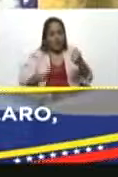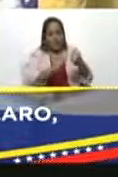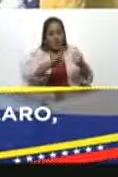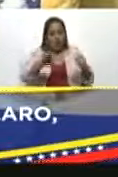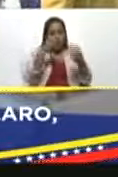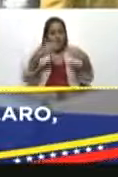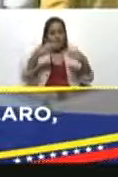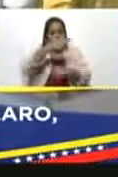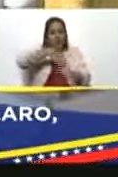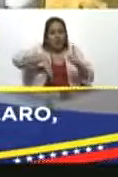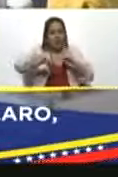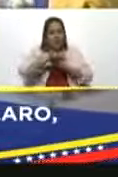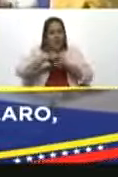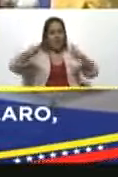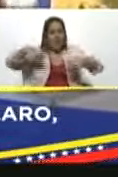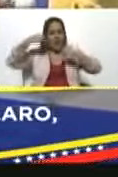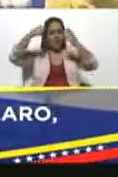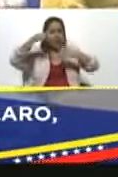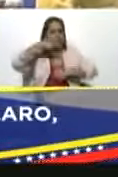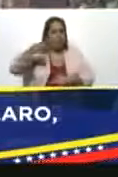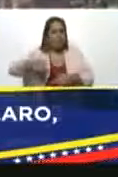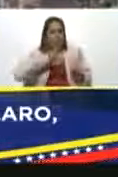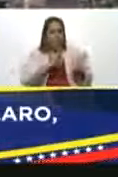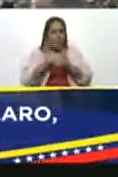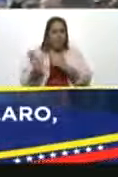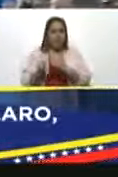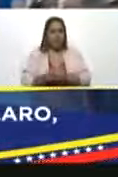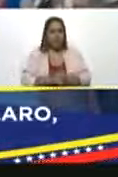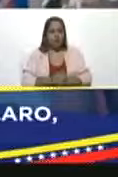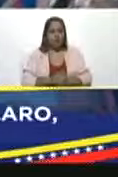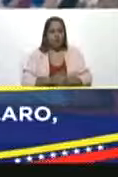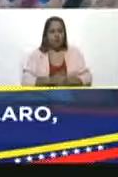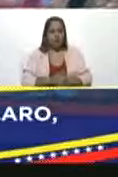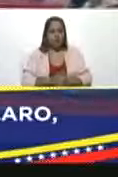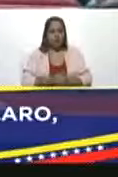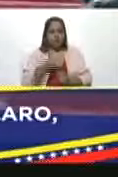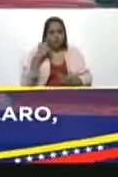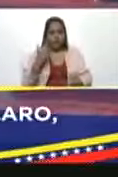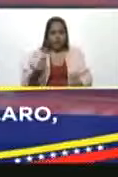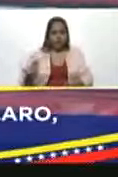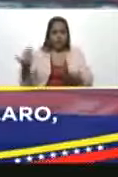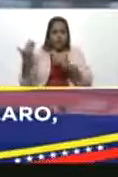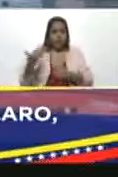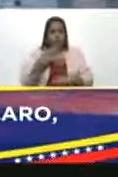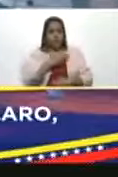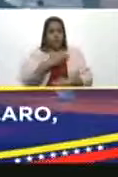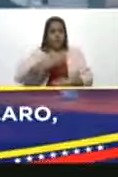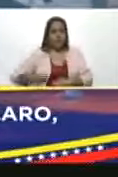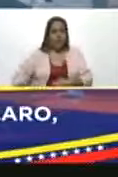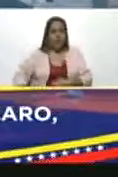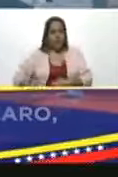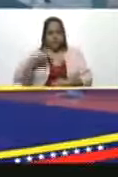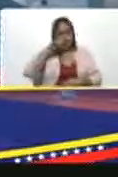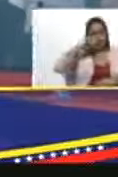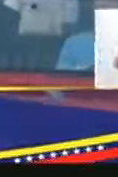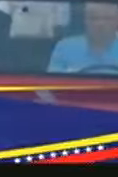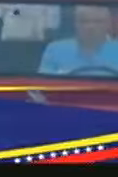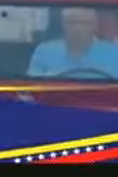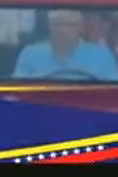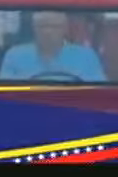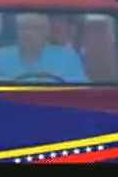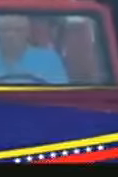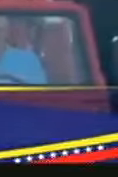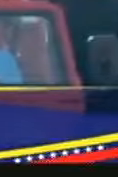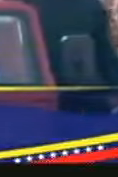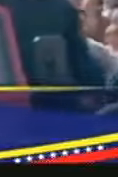la naturaleza. ¡Que viva el poder popular! Y vemos las imágenes del presidente Nicolás Maduro, que además